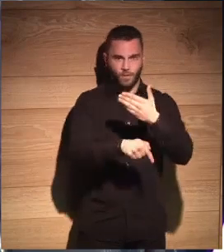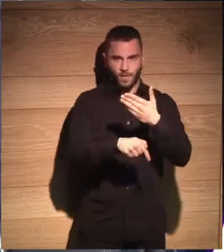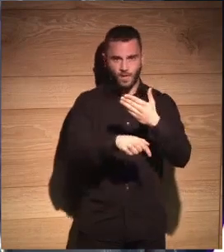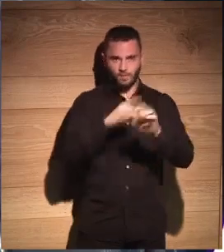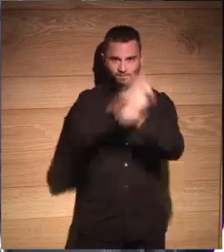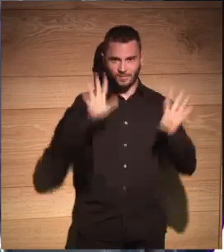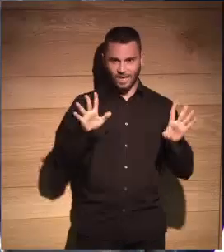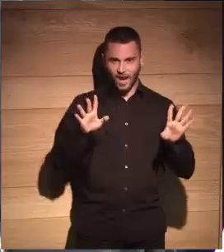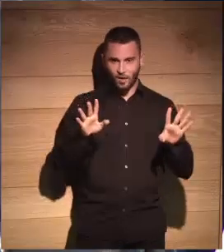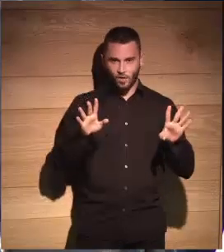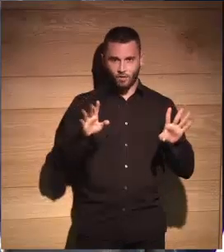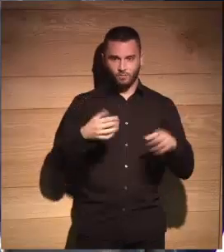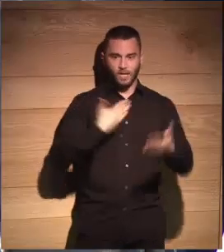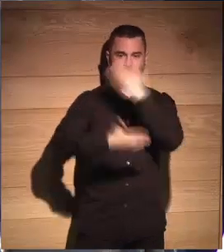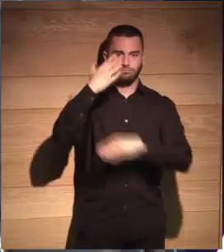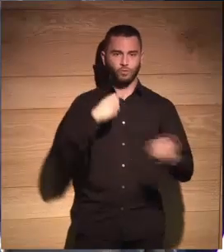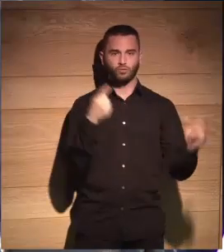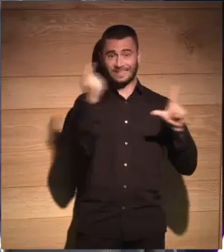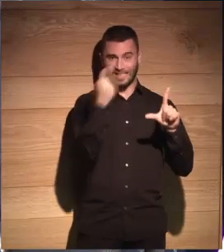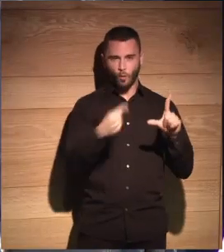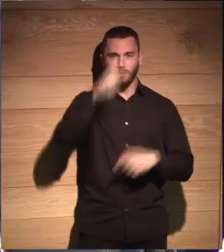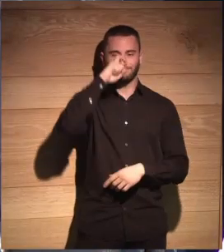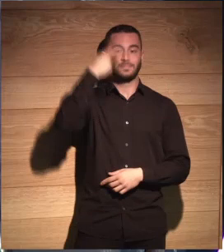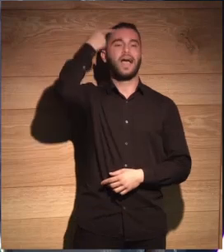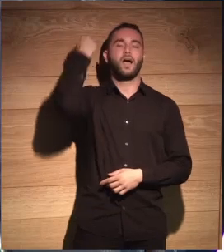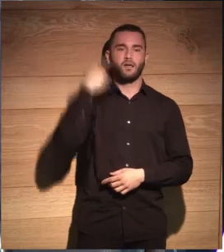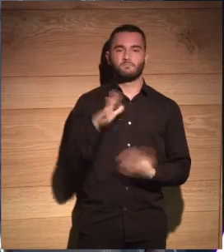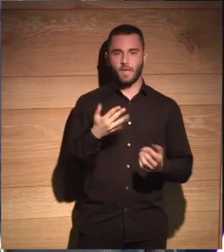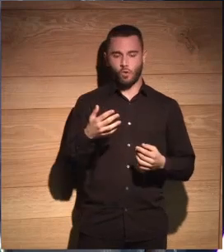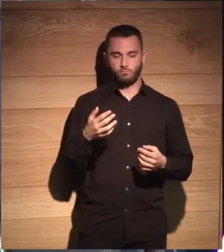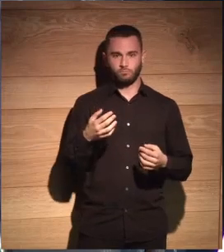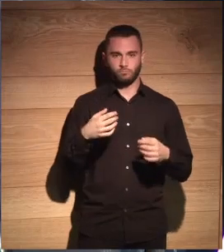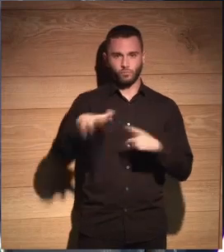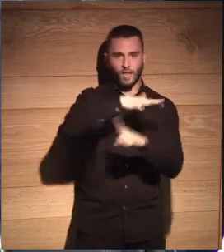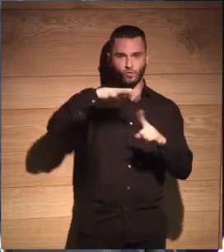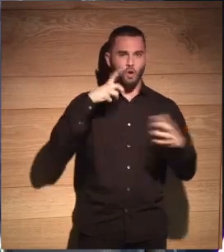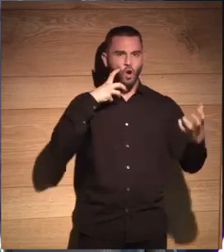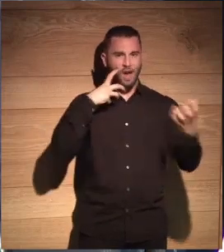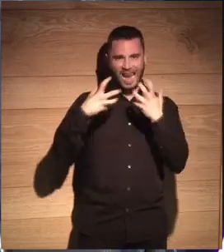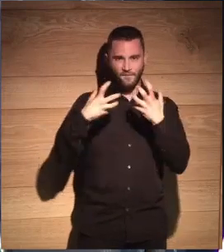algo cartoon, a los dibujos animados, pero que en realidad están en un entorno gráfico bastante realista, donde